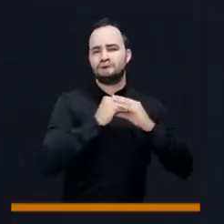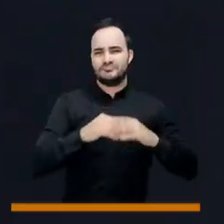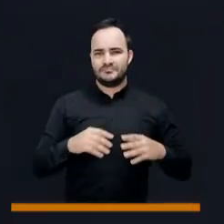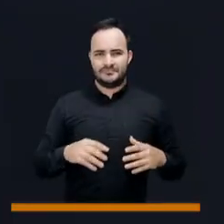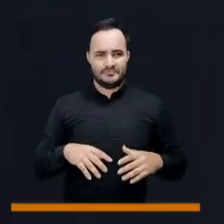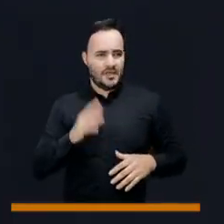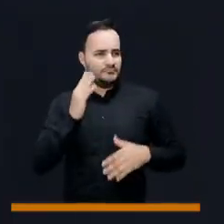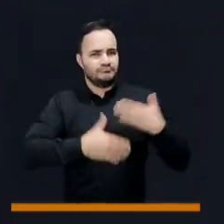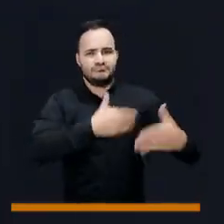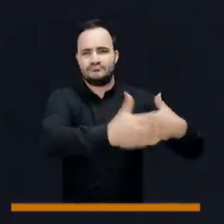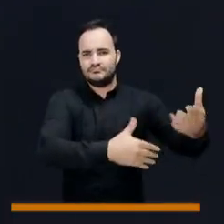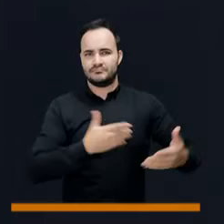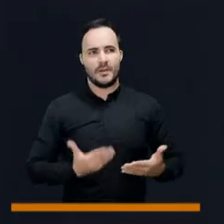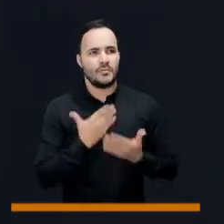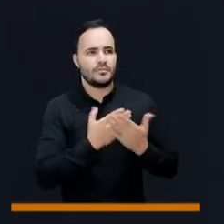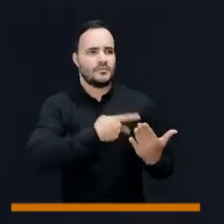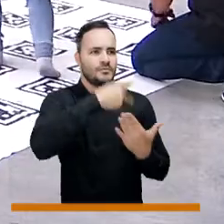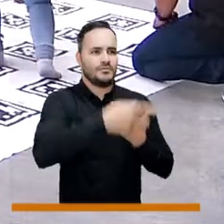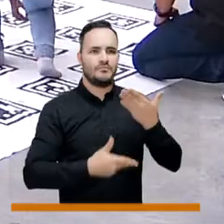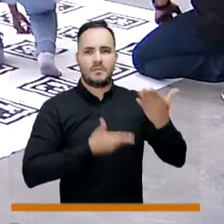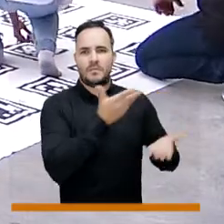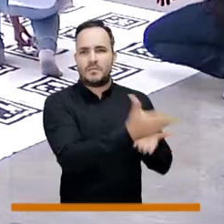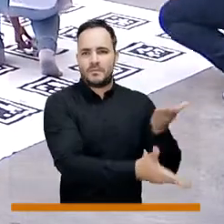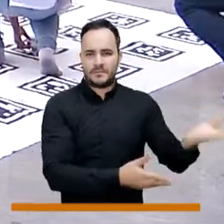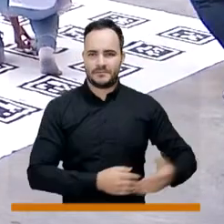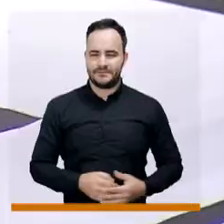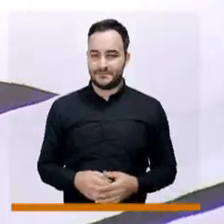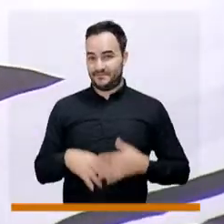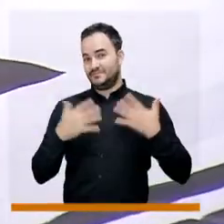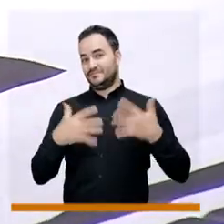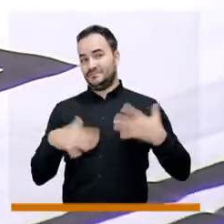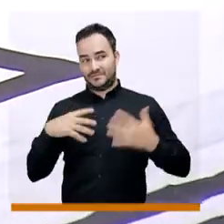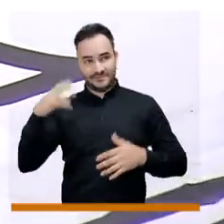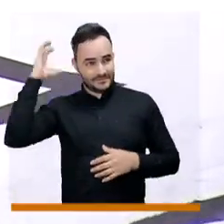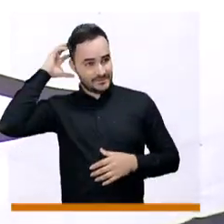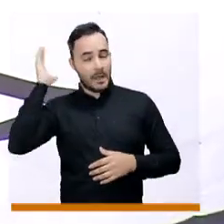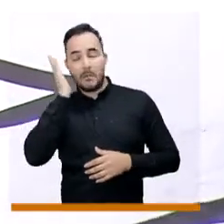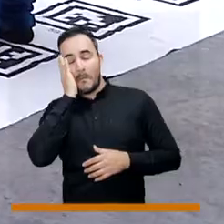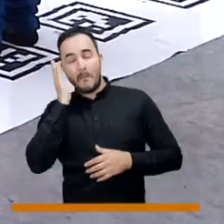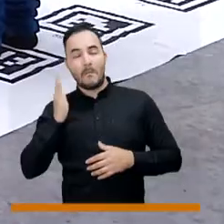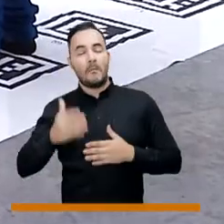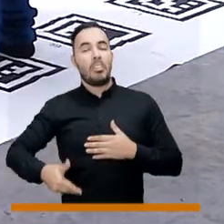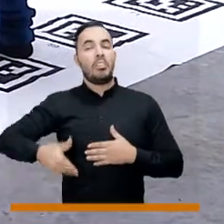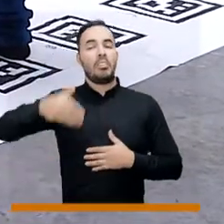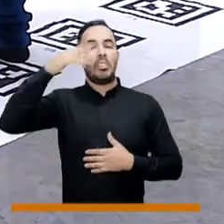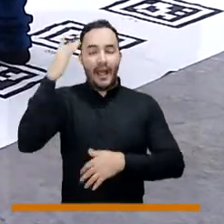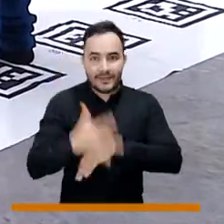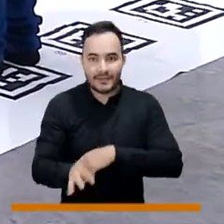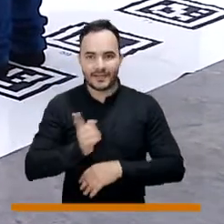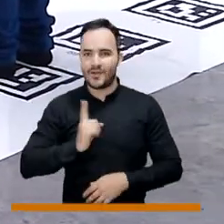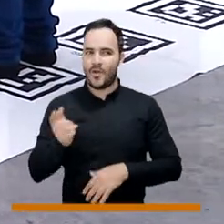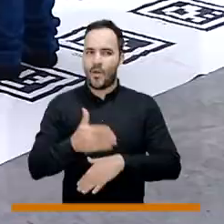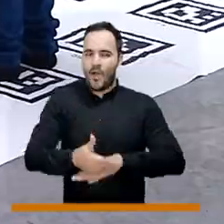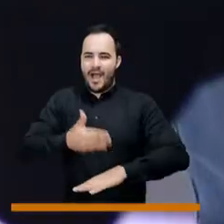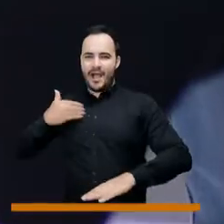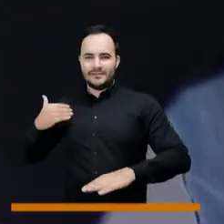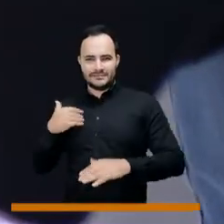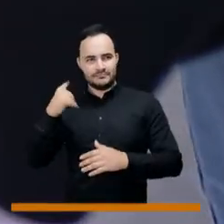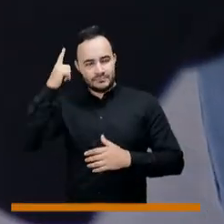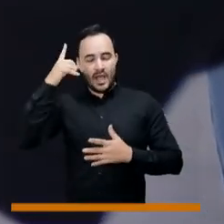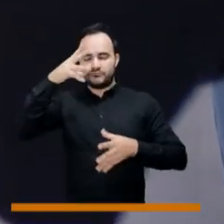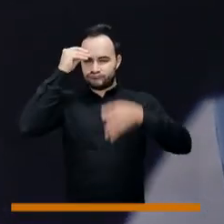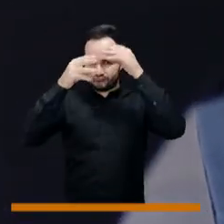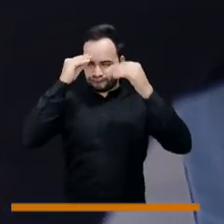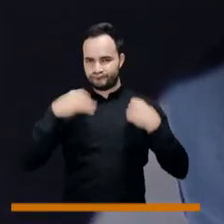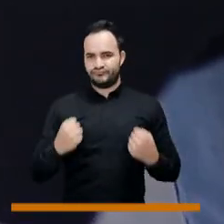que resuelvan los problemas del mundo, que tenemos muchos. O sea, trabajaron la cabeza desde temprano, ¿cierto? Concejal, yo le quiero preguntar precisamente